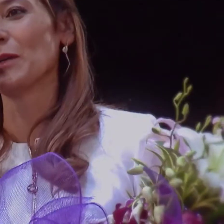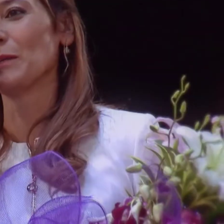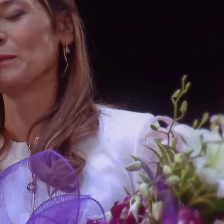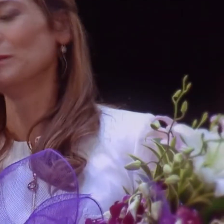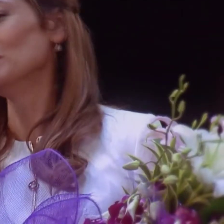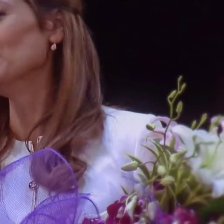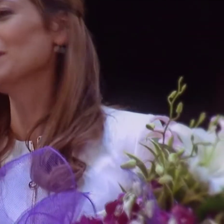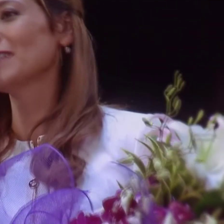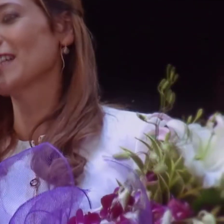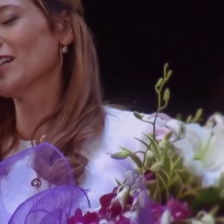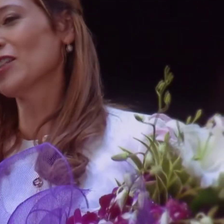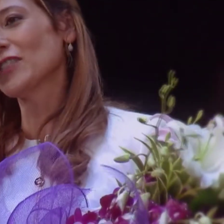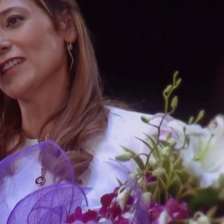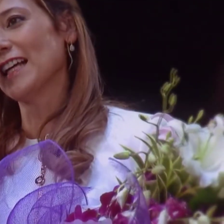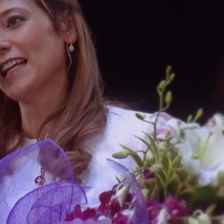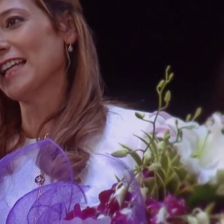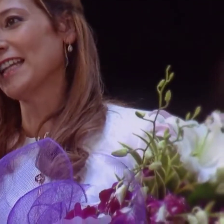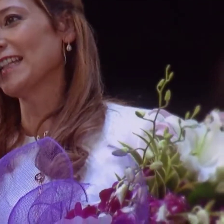jamás.